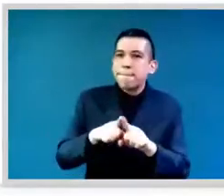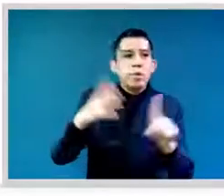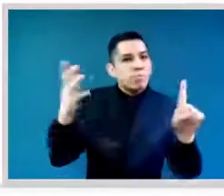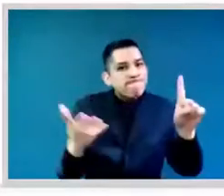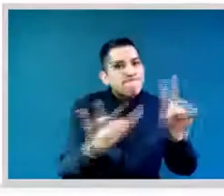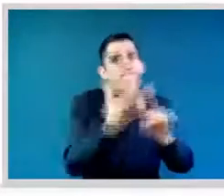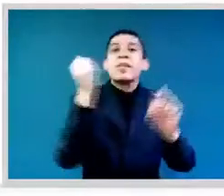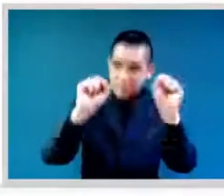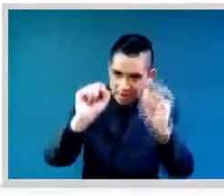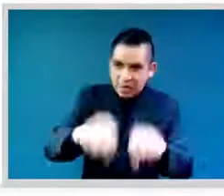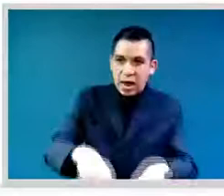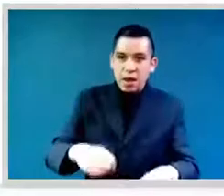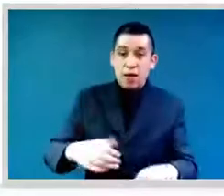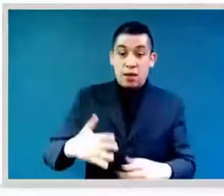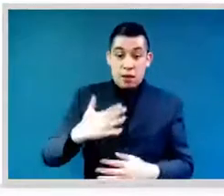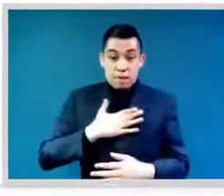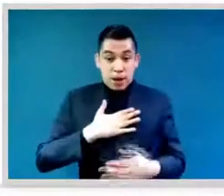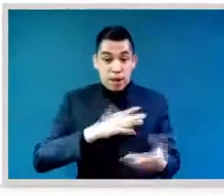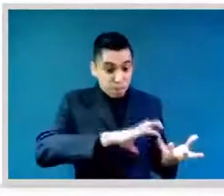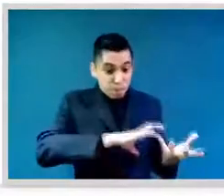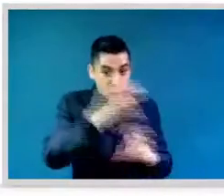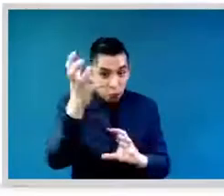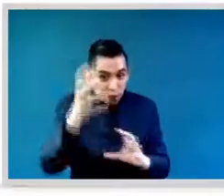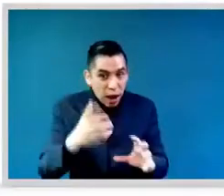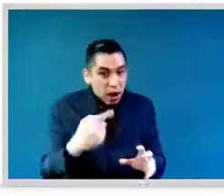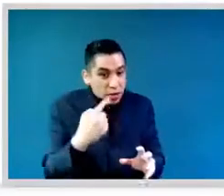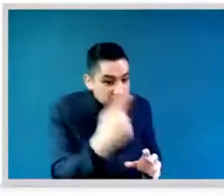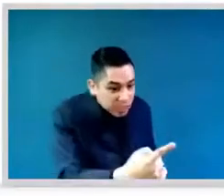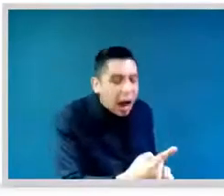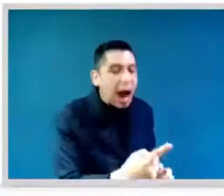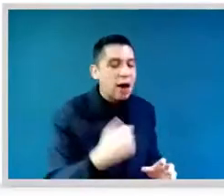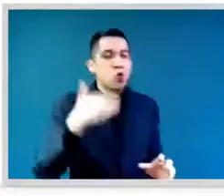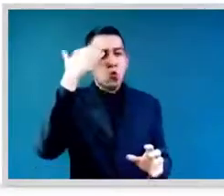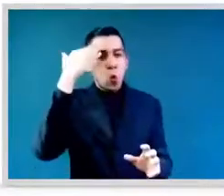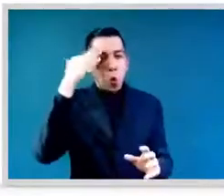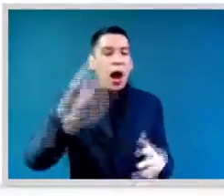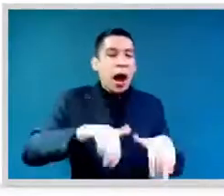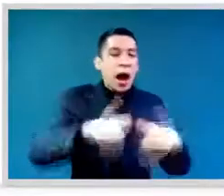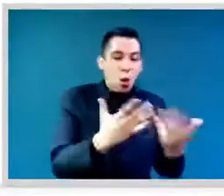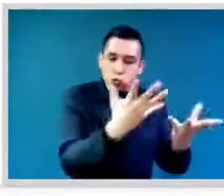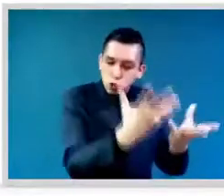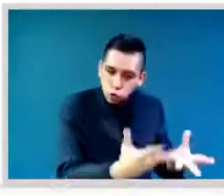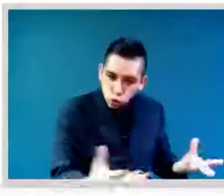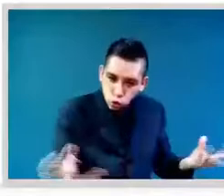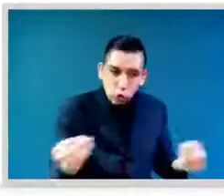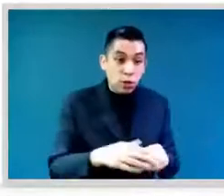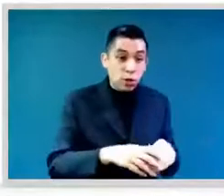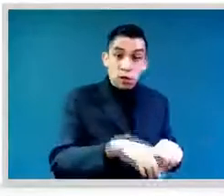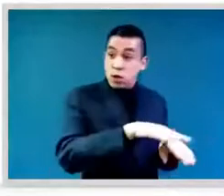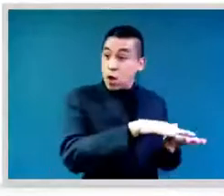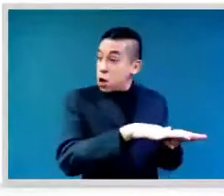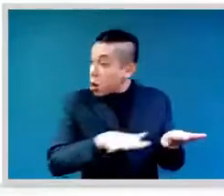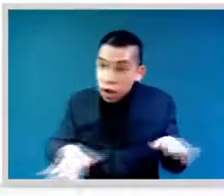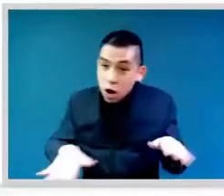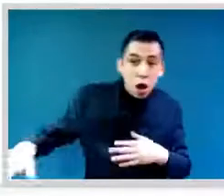nuestros problemas. Lo decían casi todas, lo diremos todas, esta pandemia nos va a afectar, nos está afectando más a